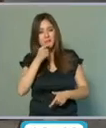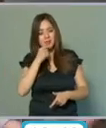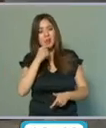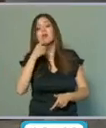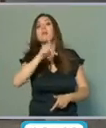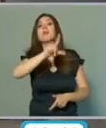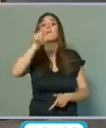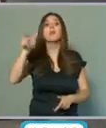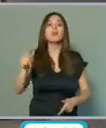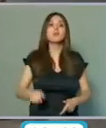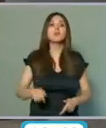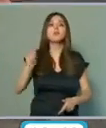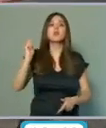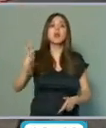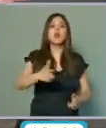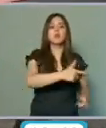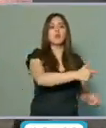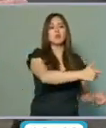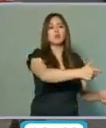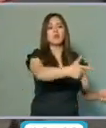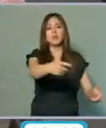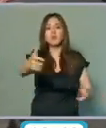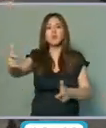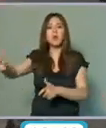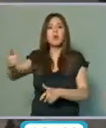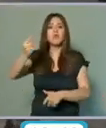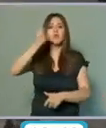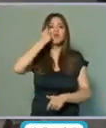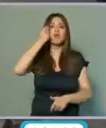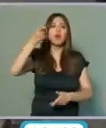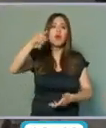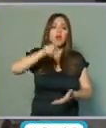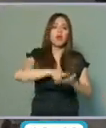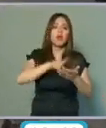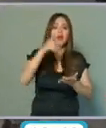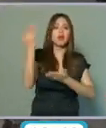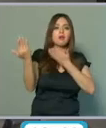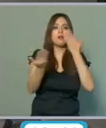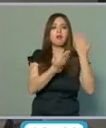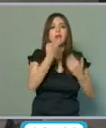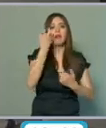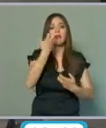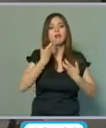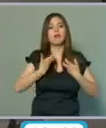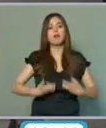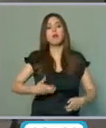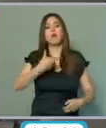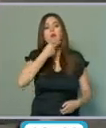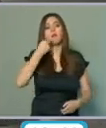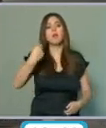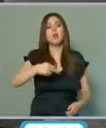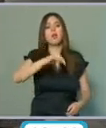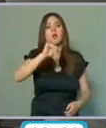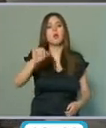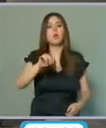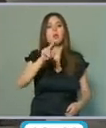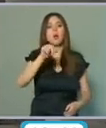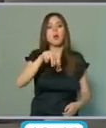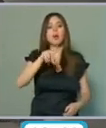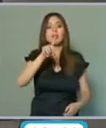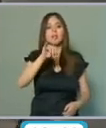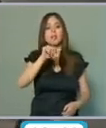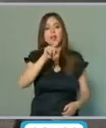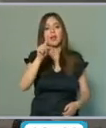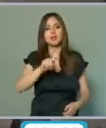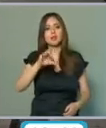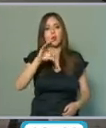soldadesca agarró parejo y se llevó hasta los estudiantes. Esa es la trágica historia de Juan Díaz Covarrubias, que también habitó